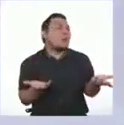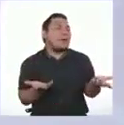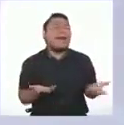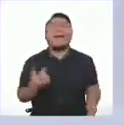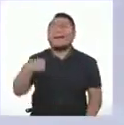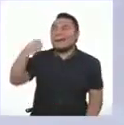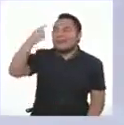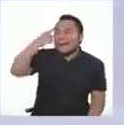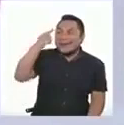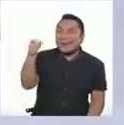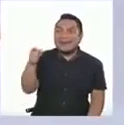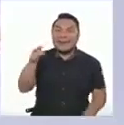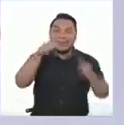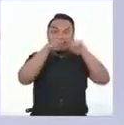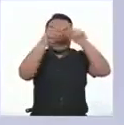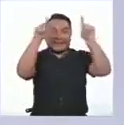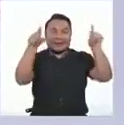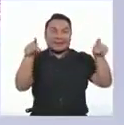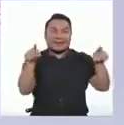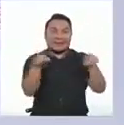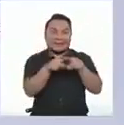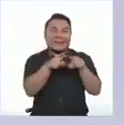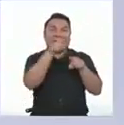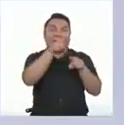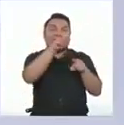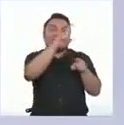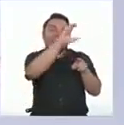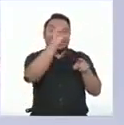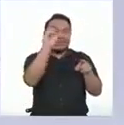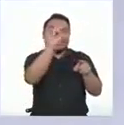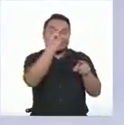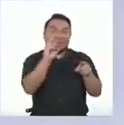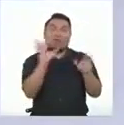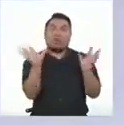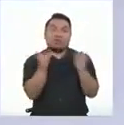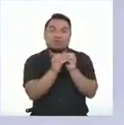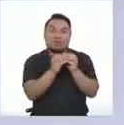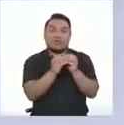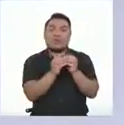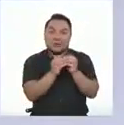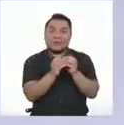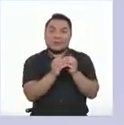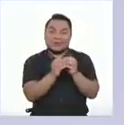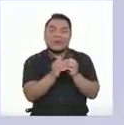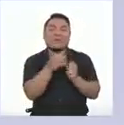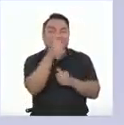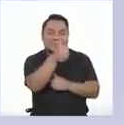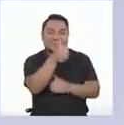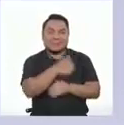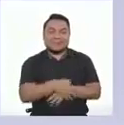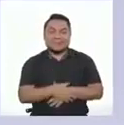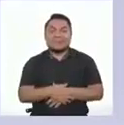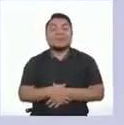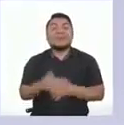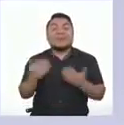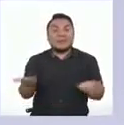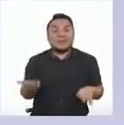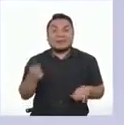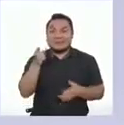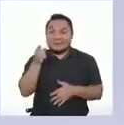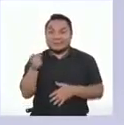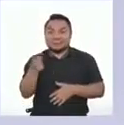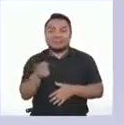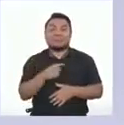podemos representar con el cuadrado completo porque el cuadrado representa el todo. Muy bien, Patricia. En este